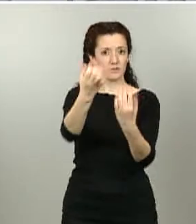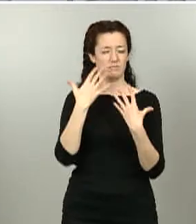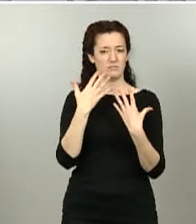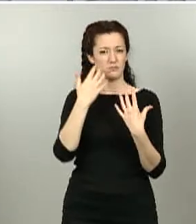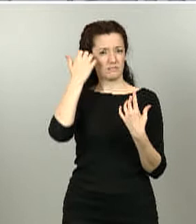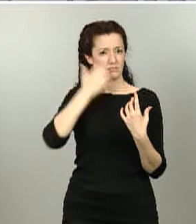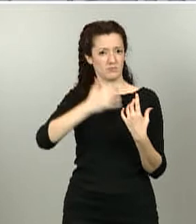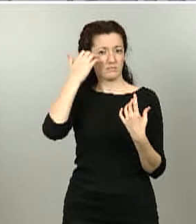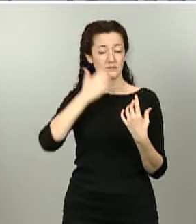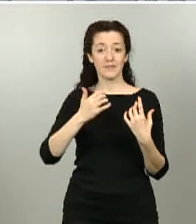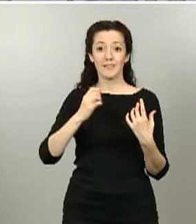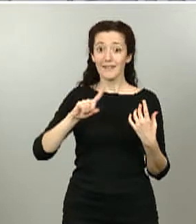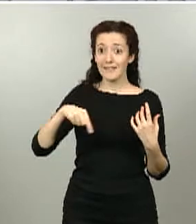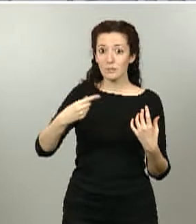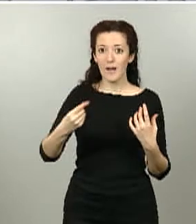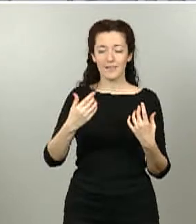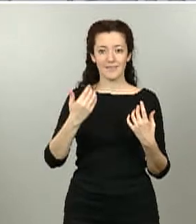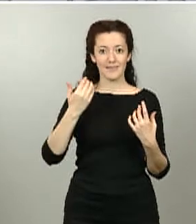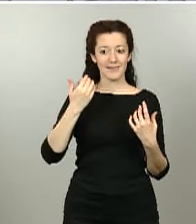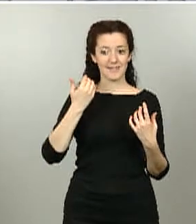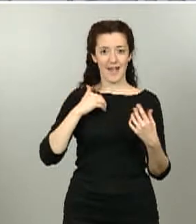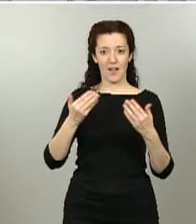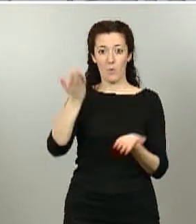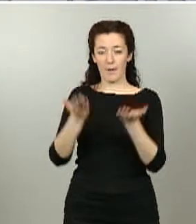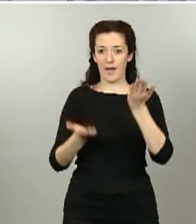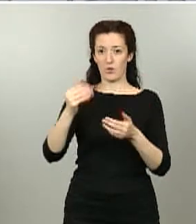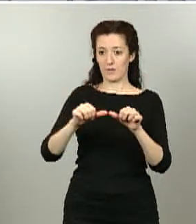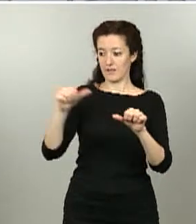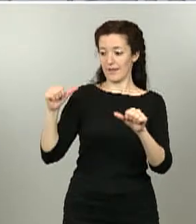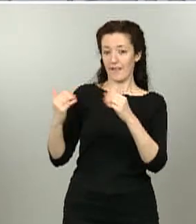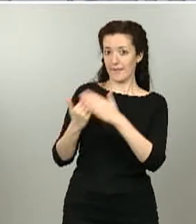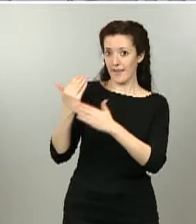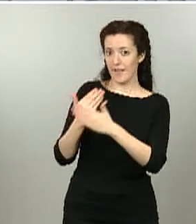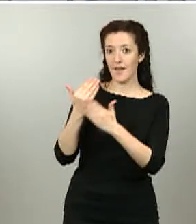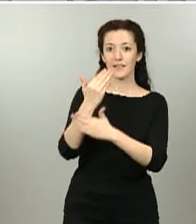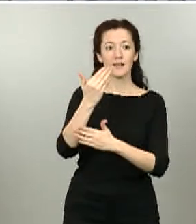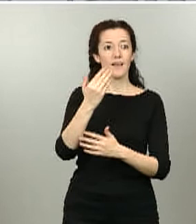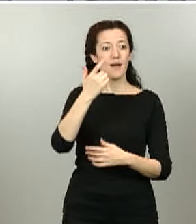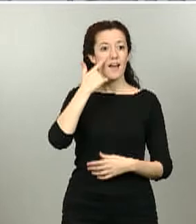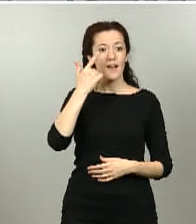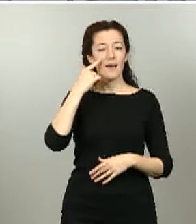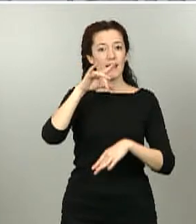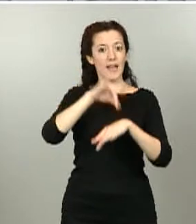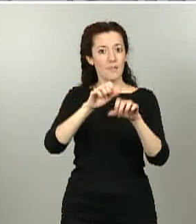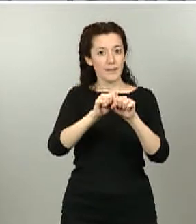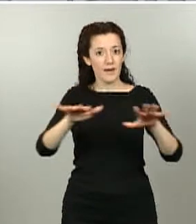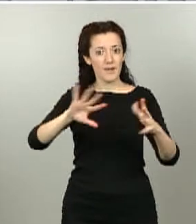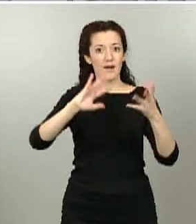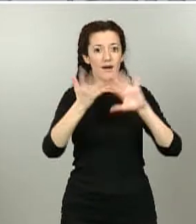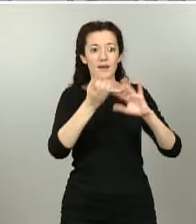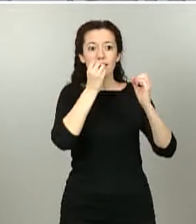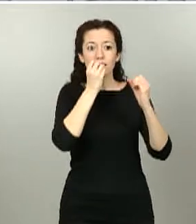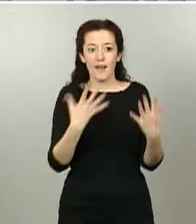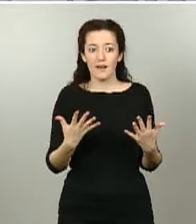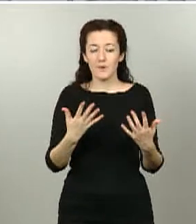corregir los datos de los días previos y al ver la evolución de la epidemia, lo que hacen es mejorar